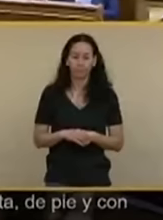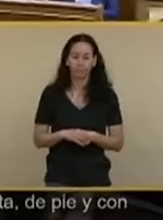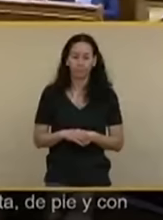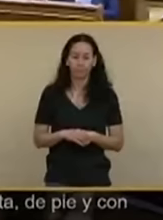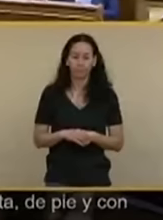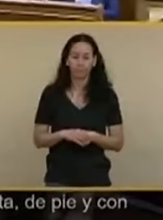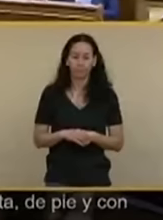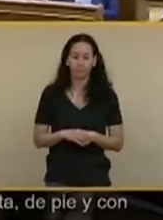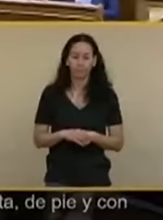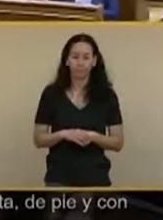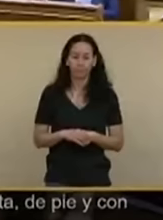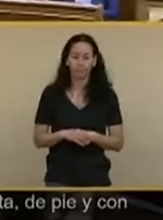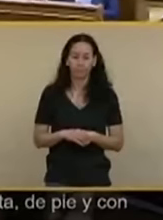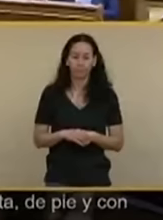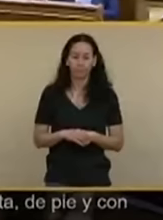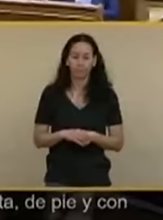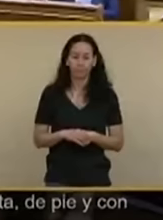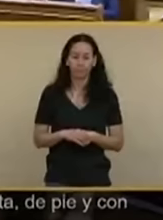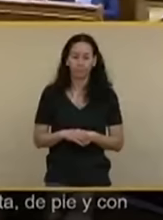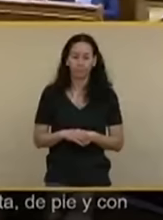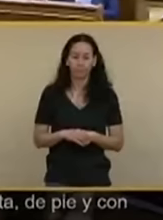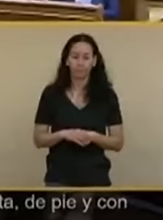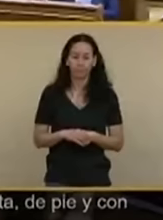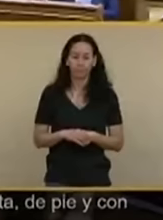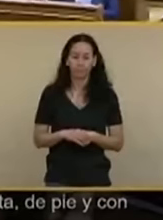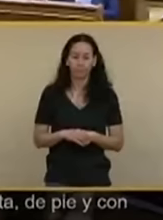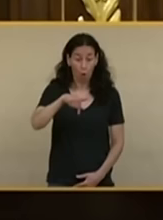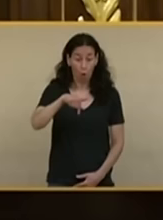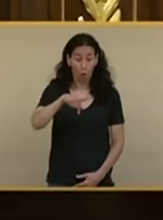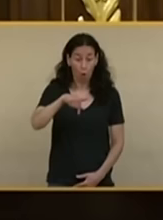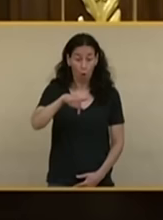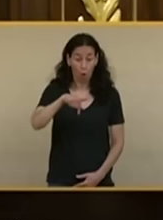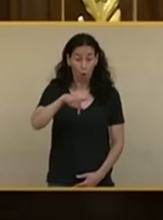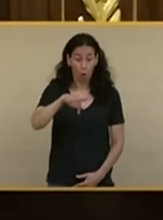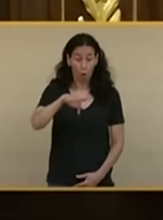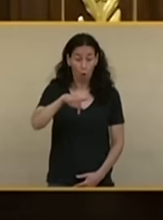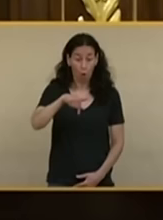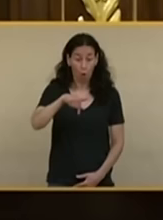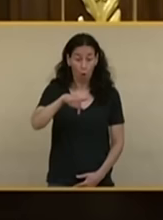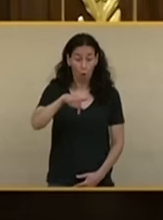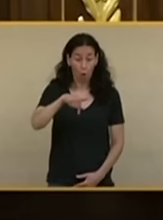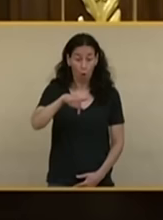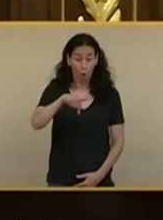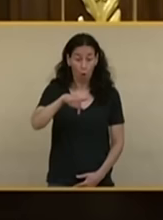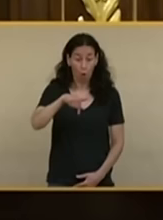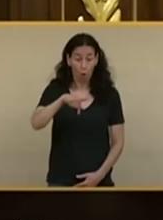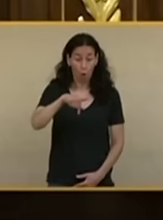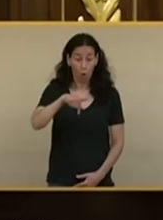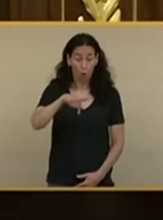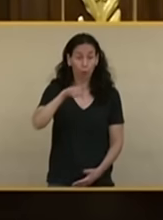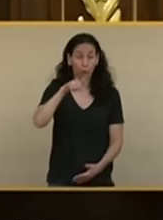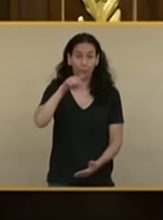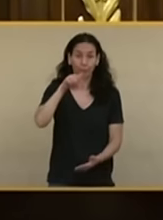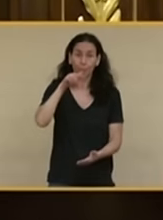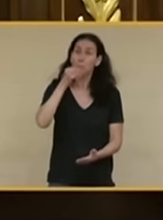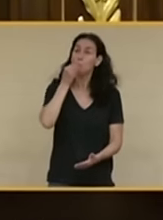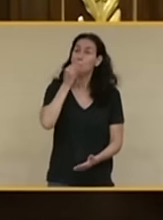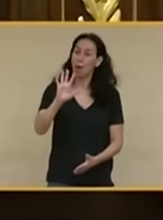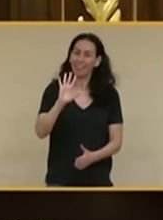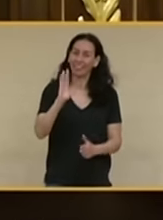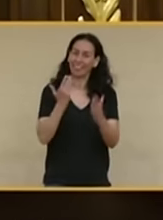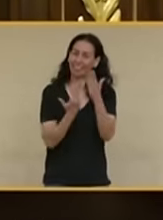llegar. Bueno, sí que lo sabemos, lo dice el señor Rufián. Fíjate. Solo es un buen